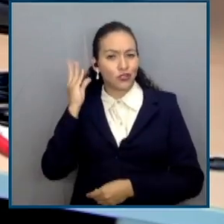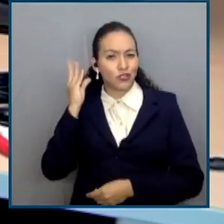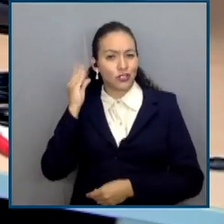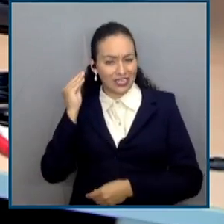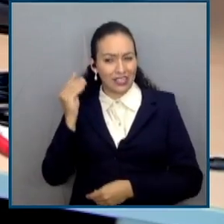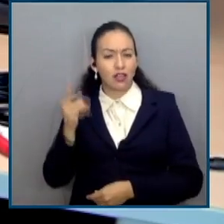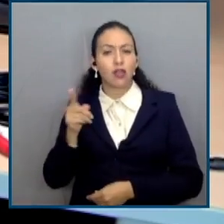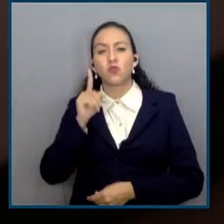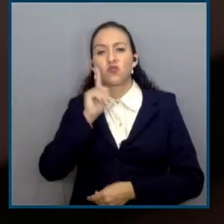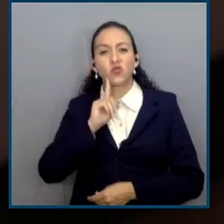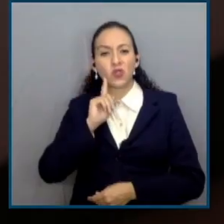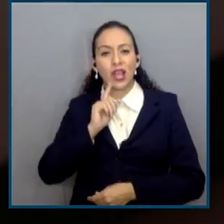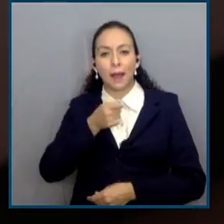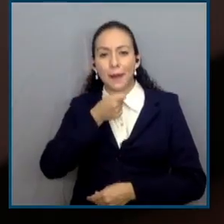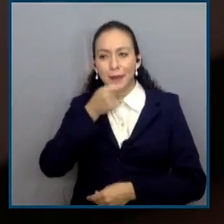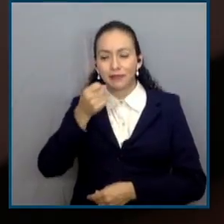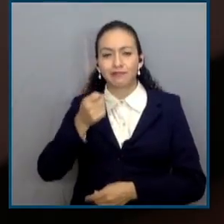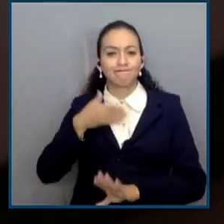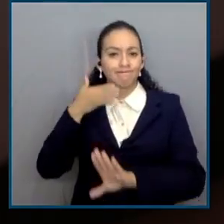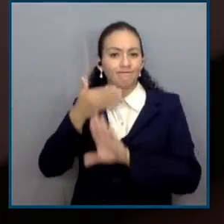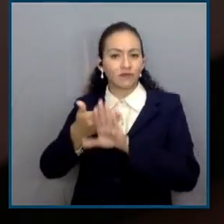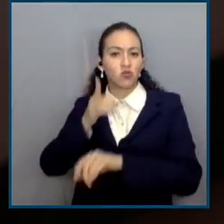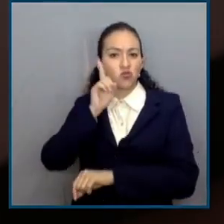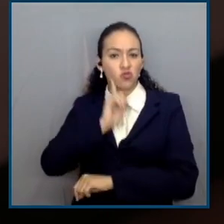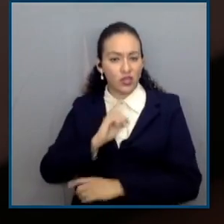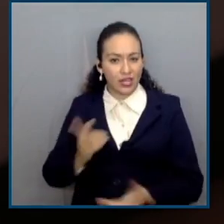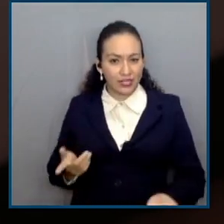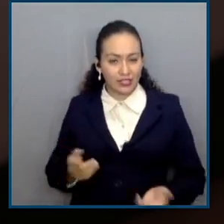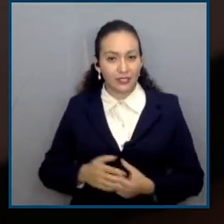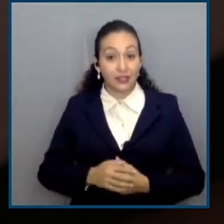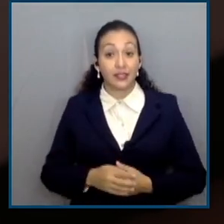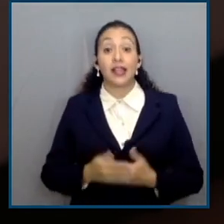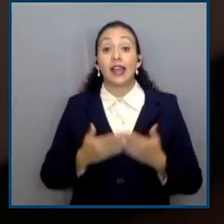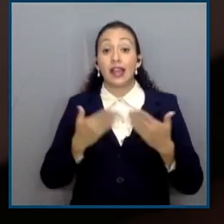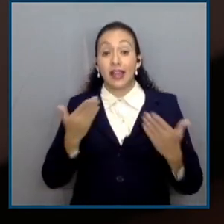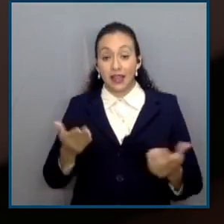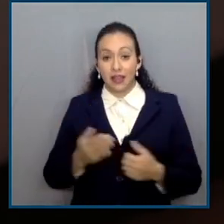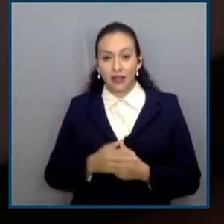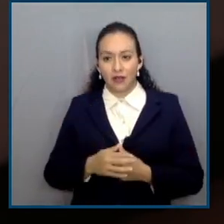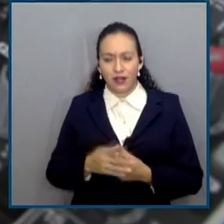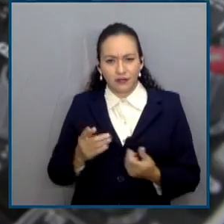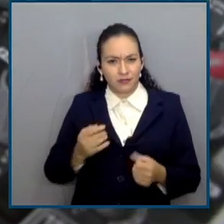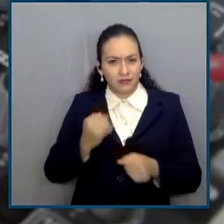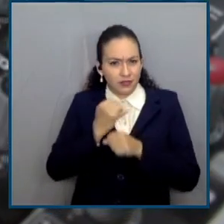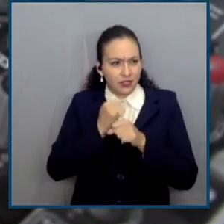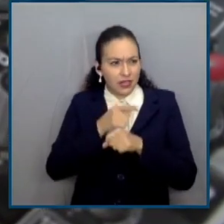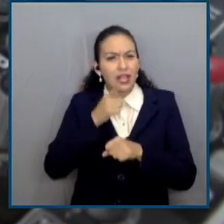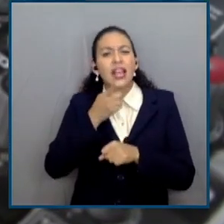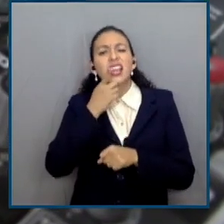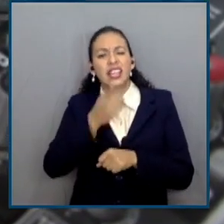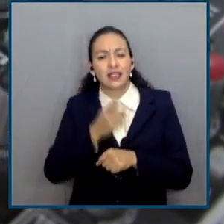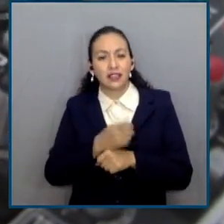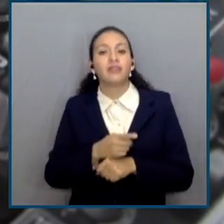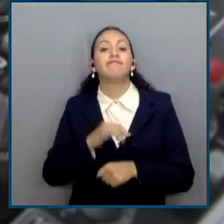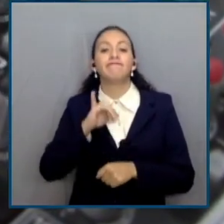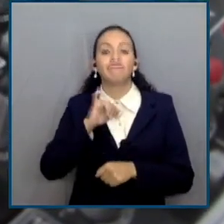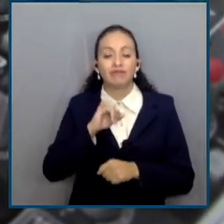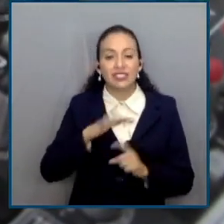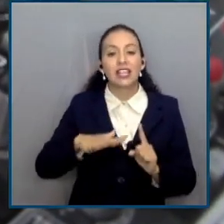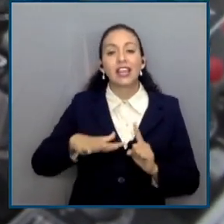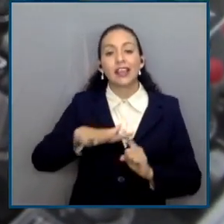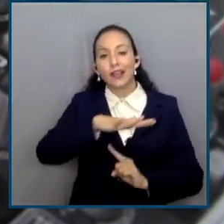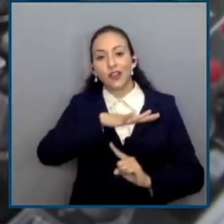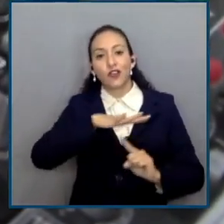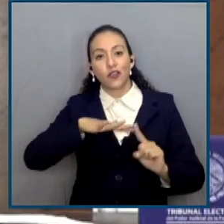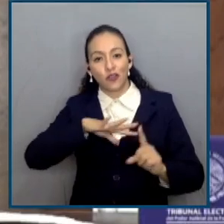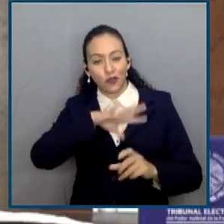datos fueron reservados. Lo anterior, pues el estudio de las frases denunciadas se realizó sin analizar el contexto integral del caso, por lo